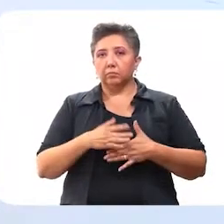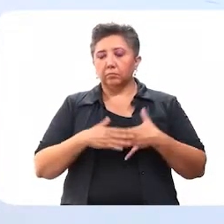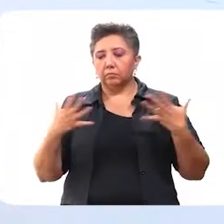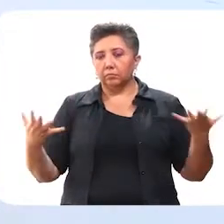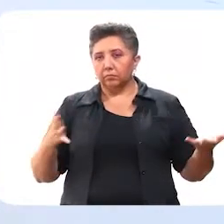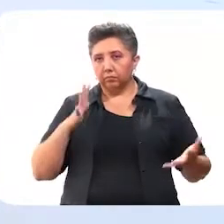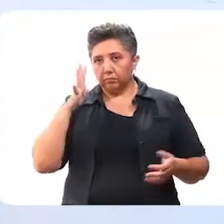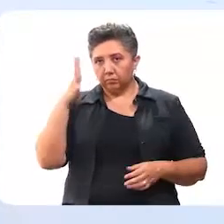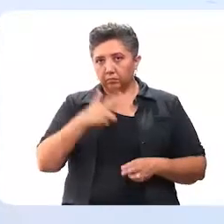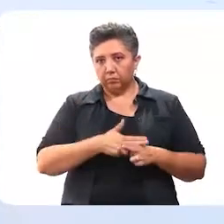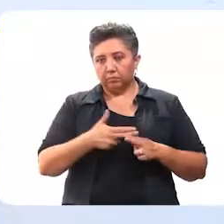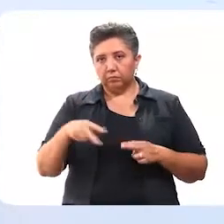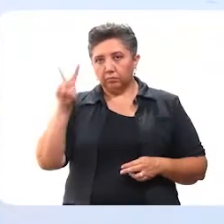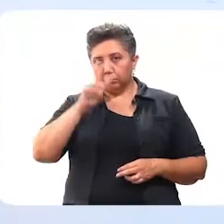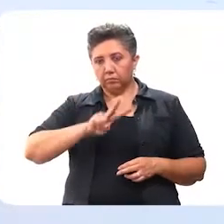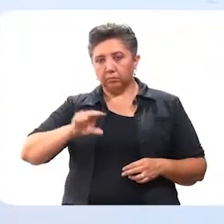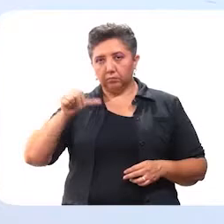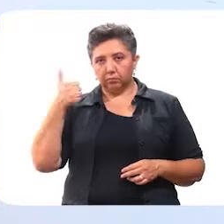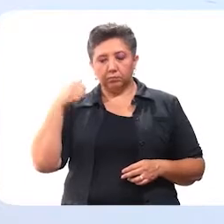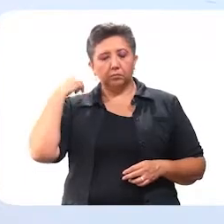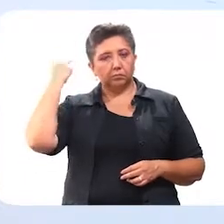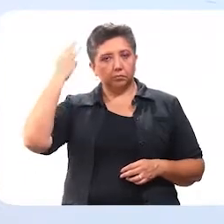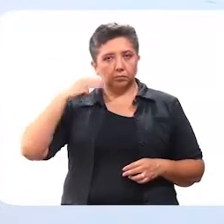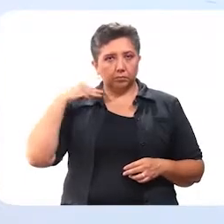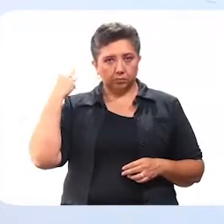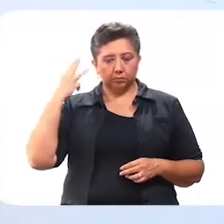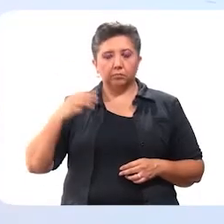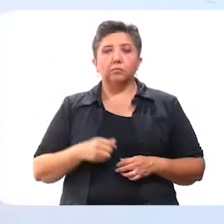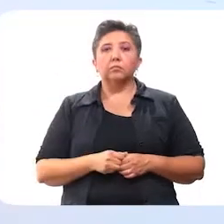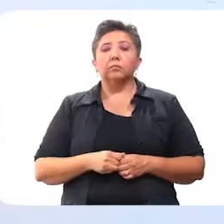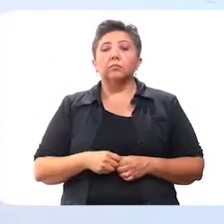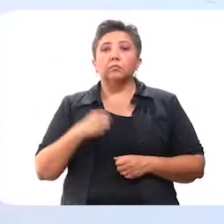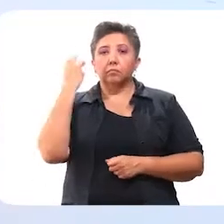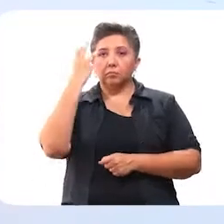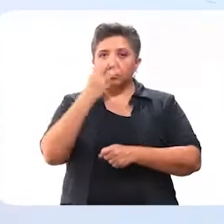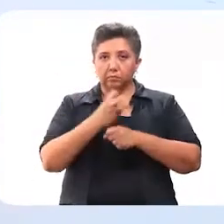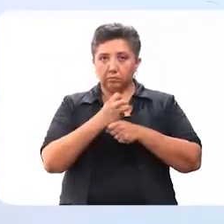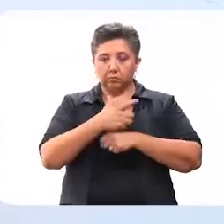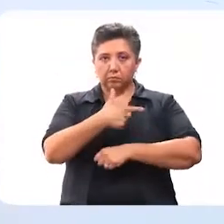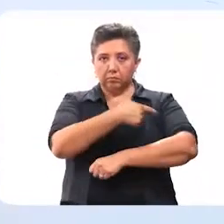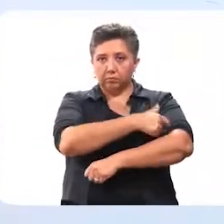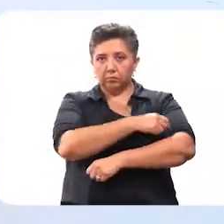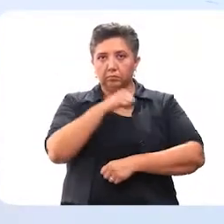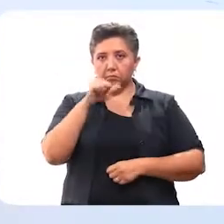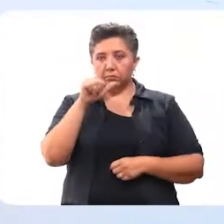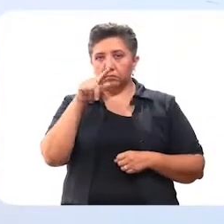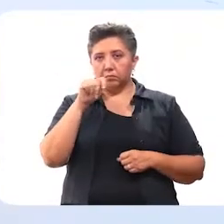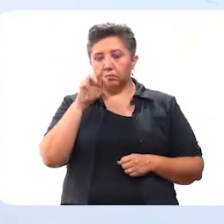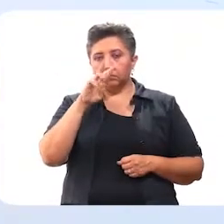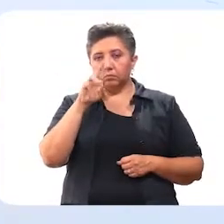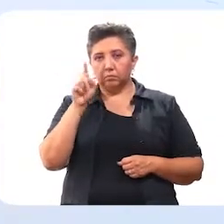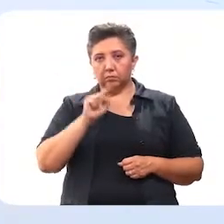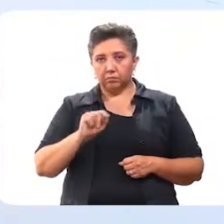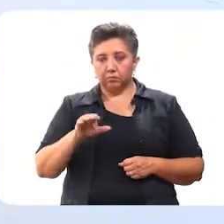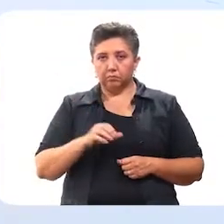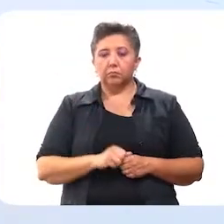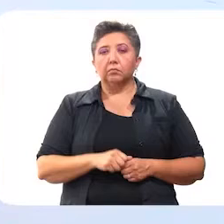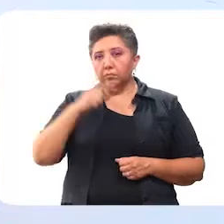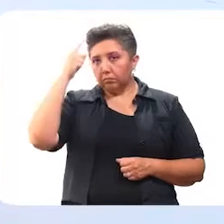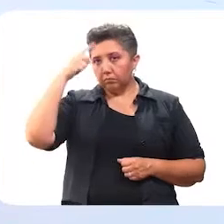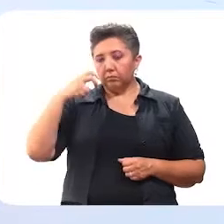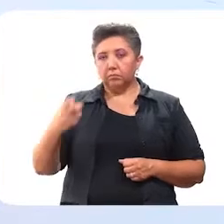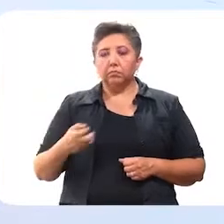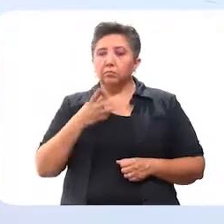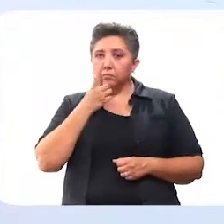se llevará a cabo hasta el viernes 11 de marzo. La aplicación de la tercera dosis de la farmacéutica AstraZeneca para